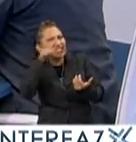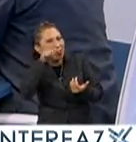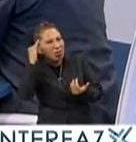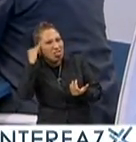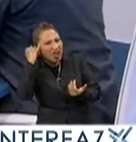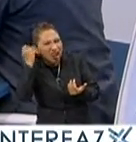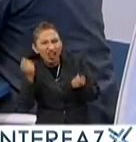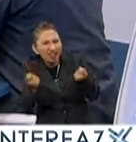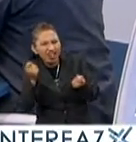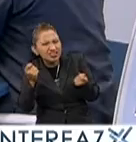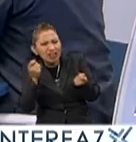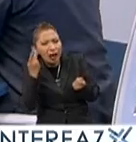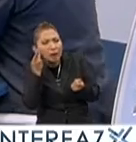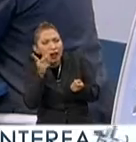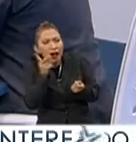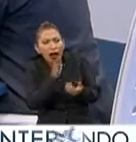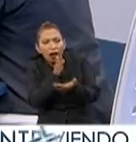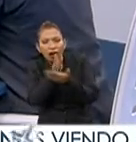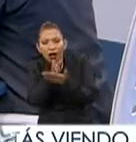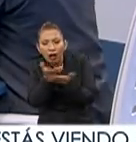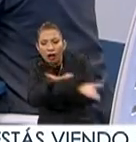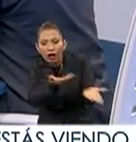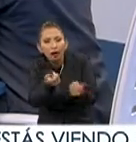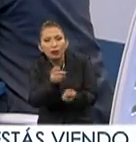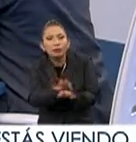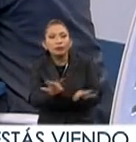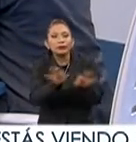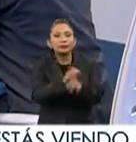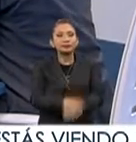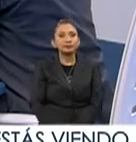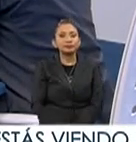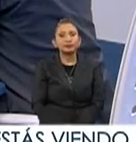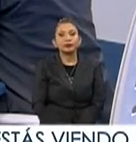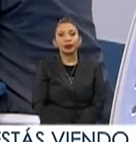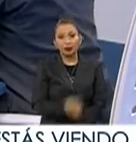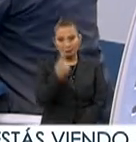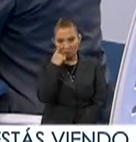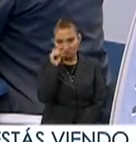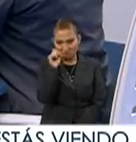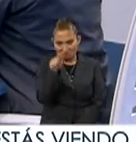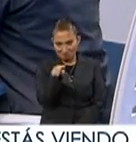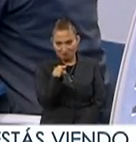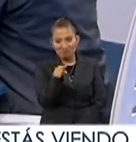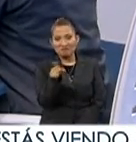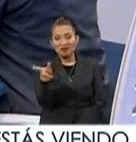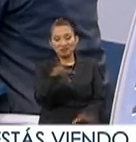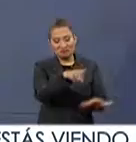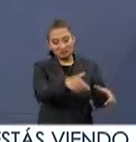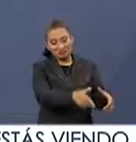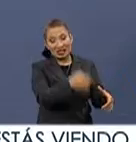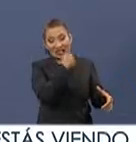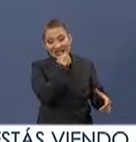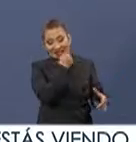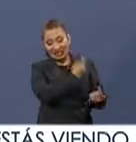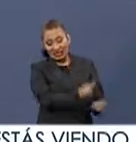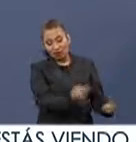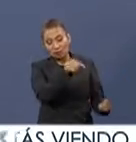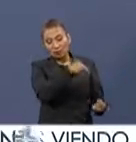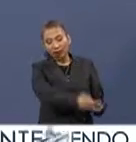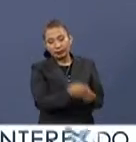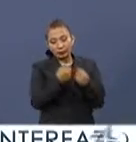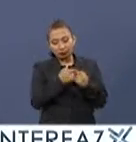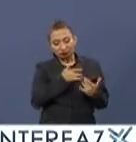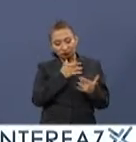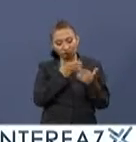lenguas indígenas, los pueblos originarios, pero que también los empecemos a acercar. Fíjate que justamente la población infantil es la más